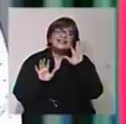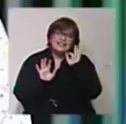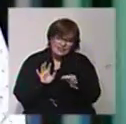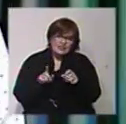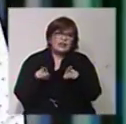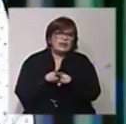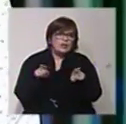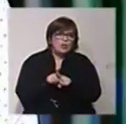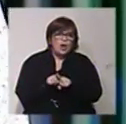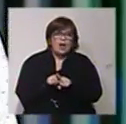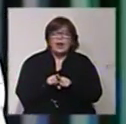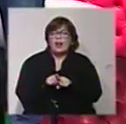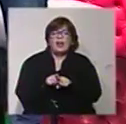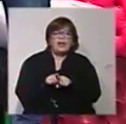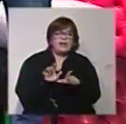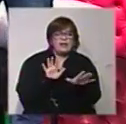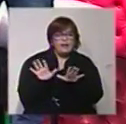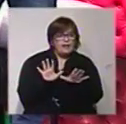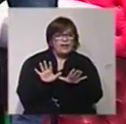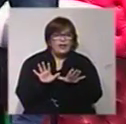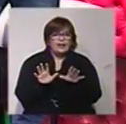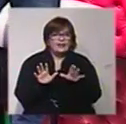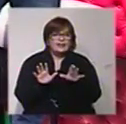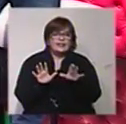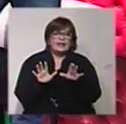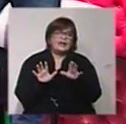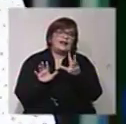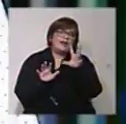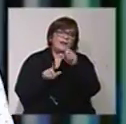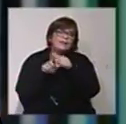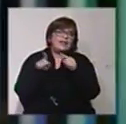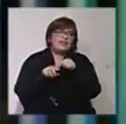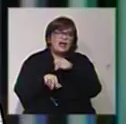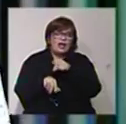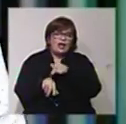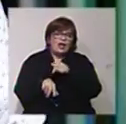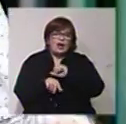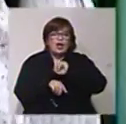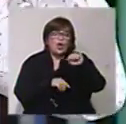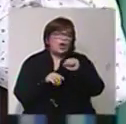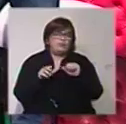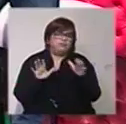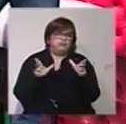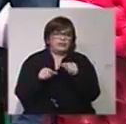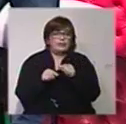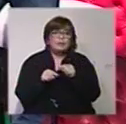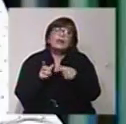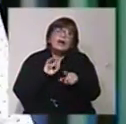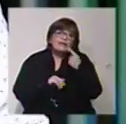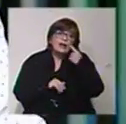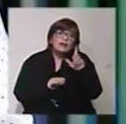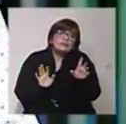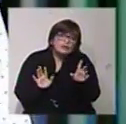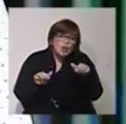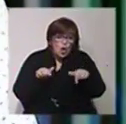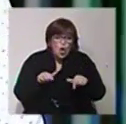muy mañero, ¿viste? Te pudre el partido igual a 30 minutos, hace un gol y a la bañadera. Pero bueno, veremos qué es lo que pasa. Hoy arrancó el Mundial con la